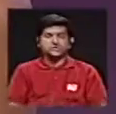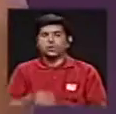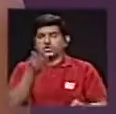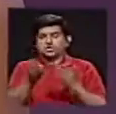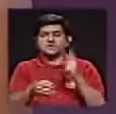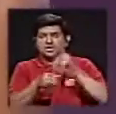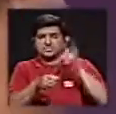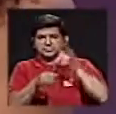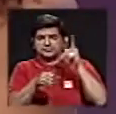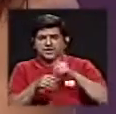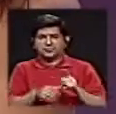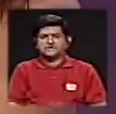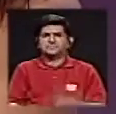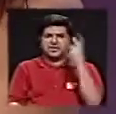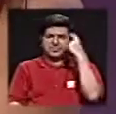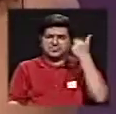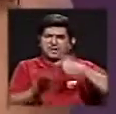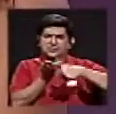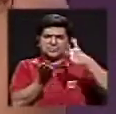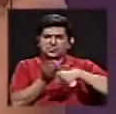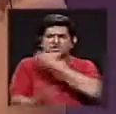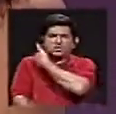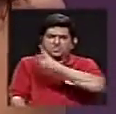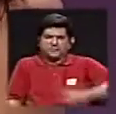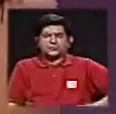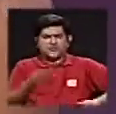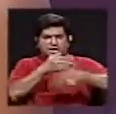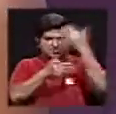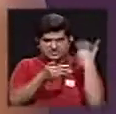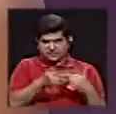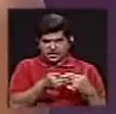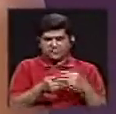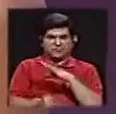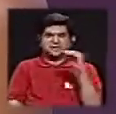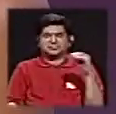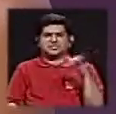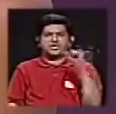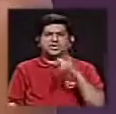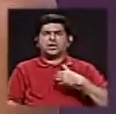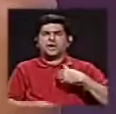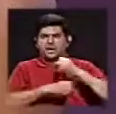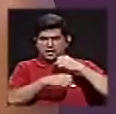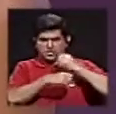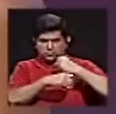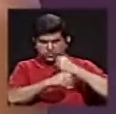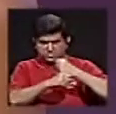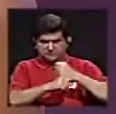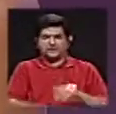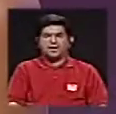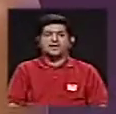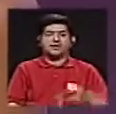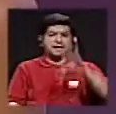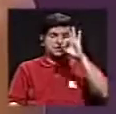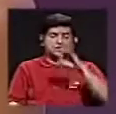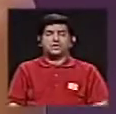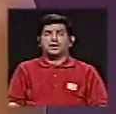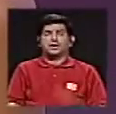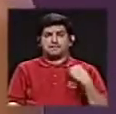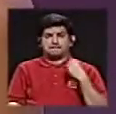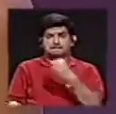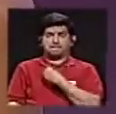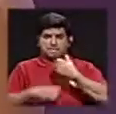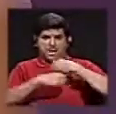participaron tanto en las elecciones presidenciales anteriores como en las municipalidades y que elegimos regidores